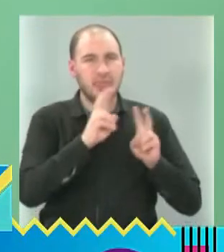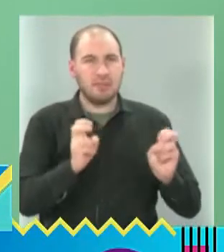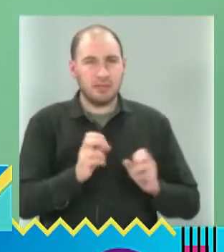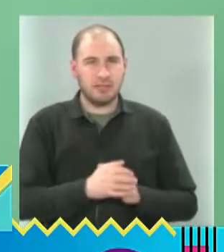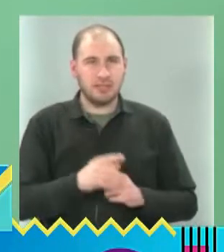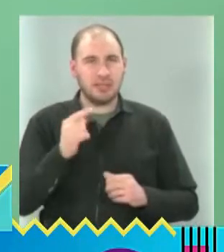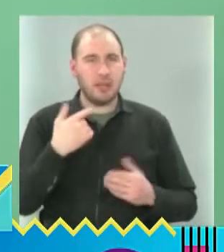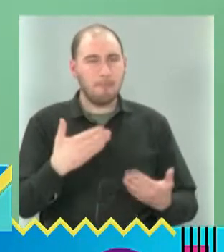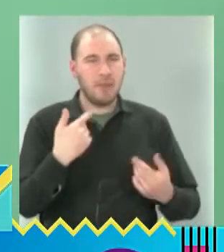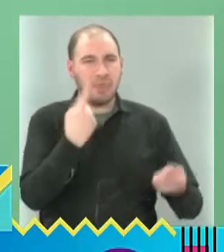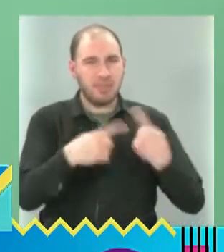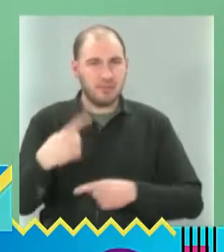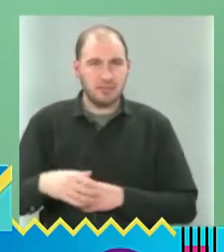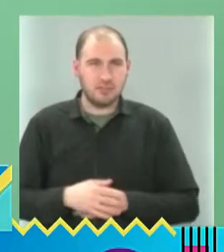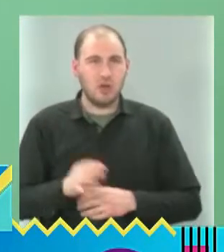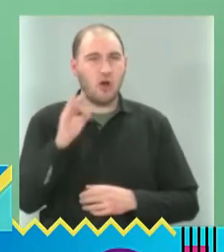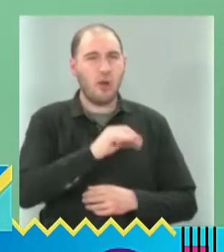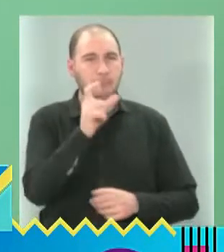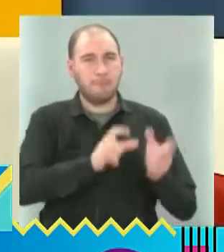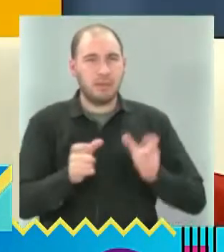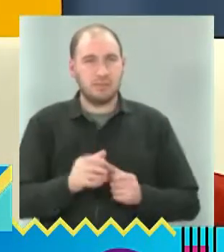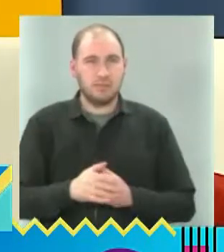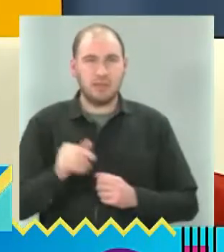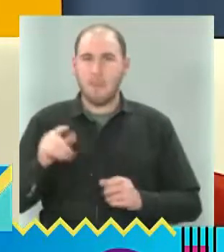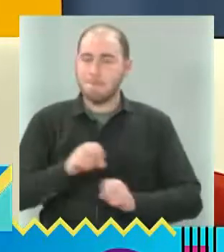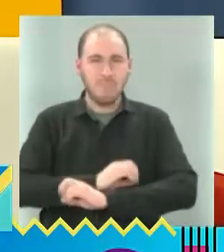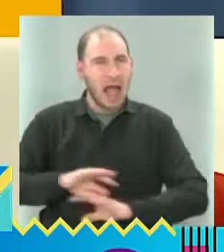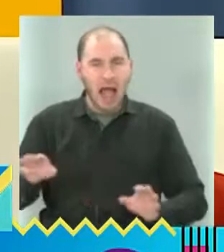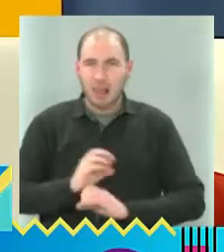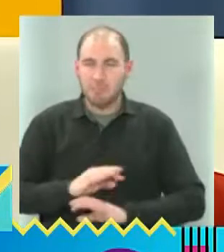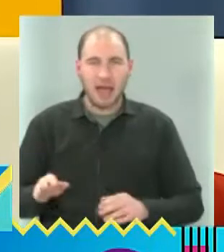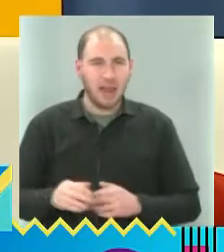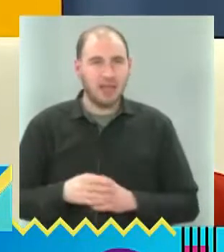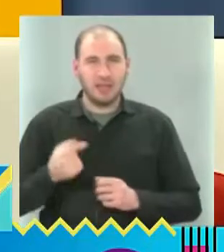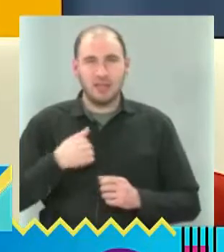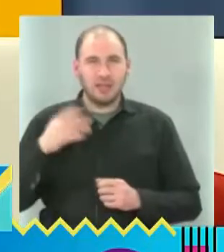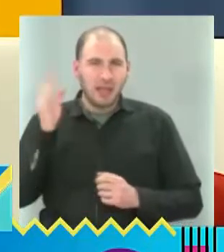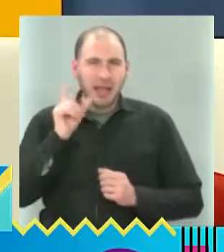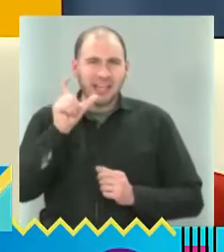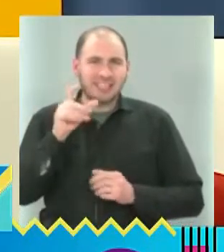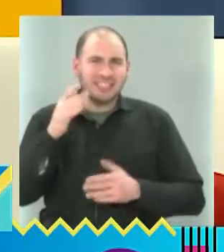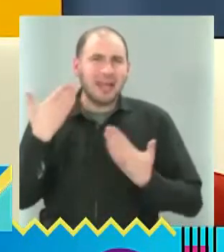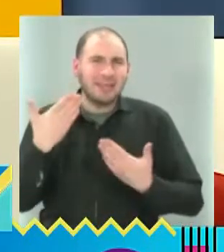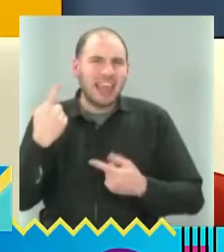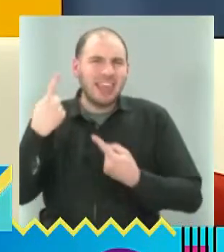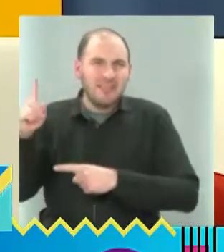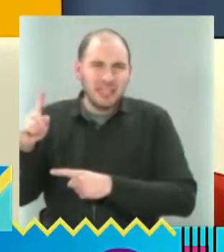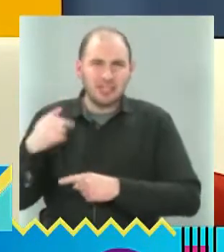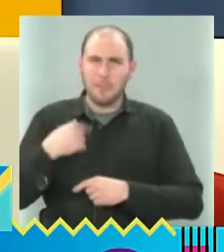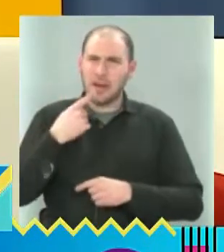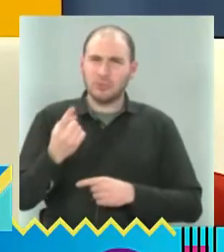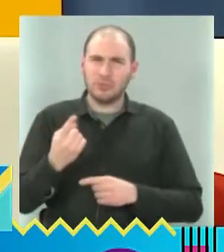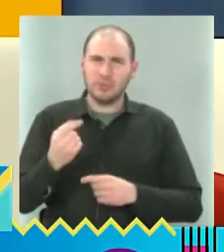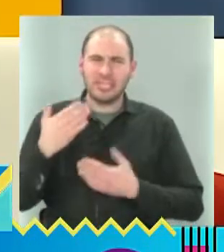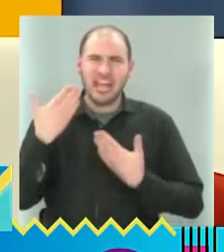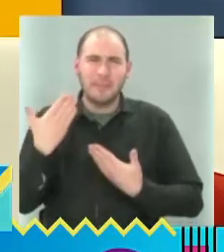estas capacidades diferentes o las personas es especiales terrible. También. Yo siempre cuando escucho lo de las capacidades diferentes me pregunto que